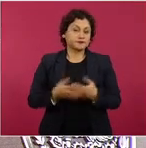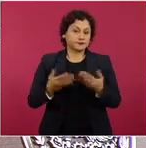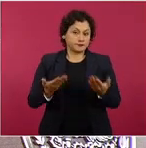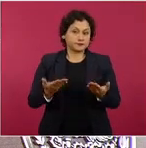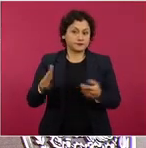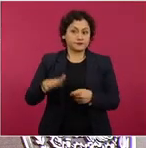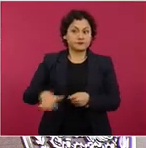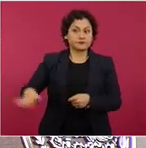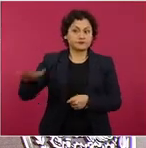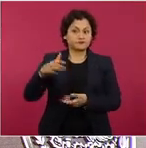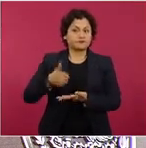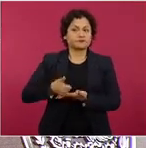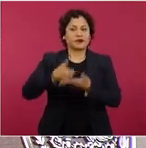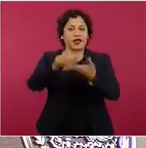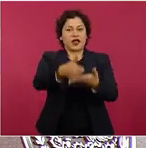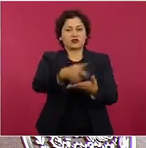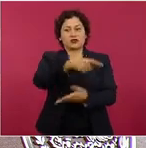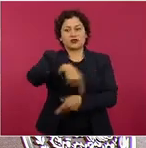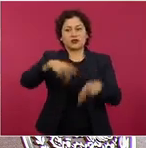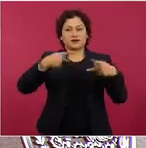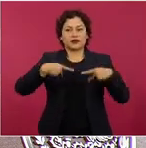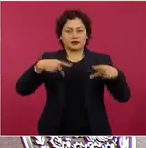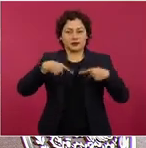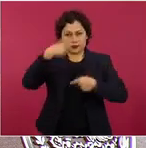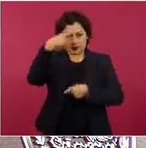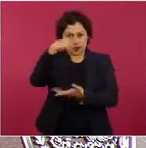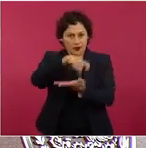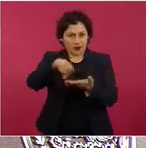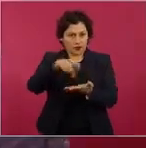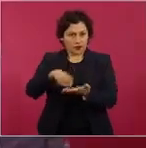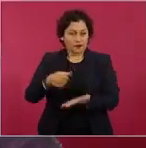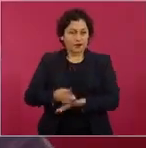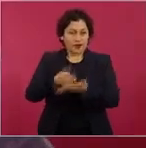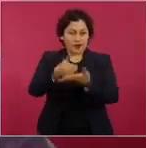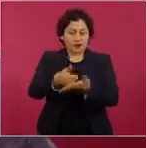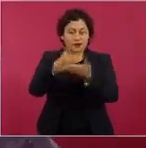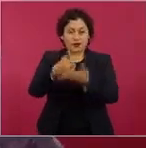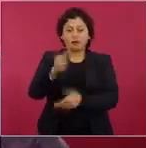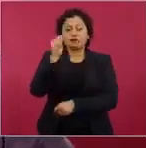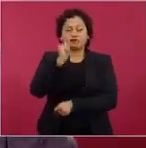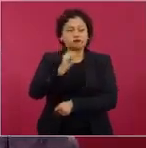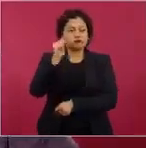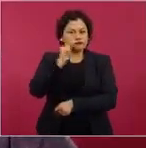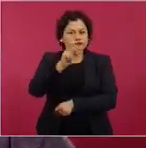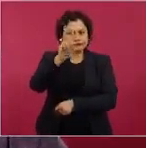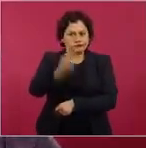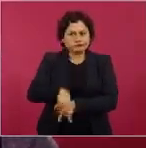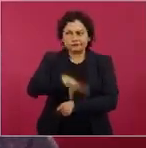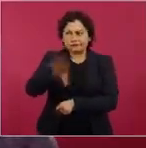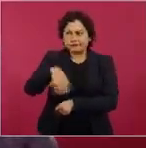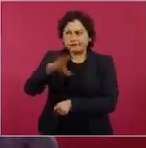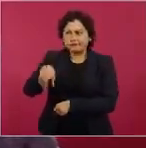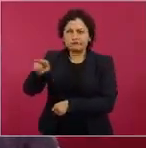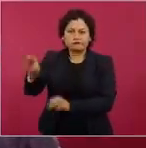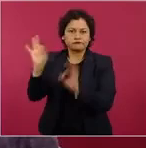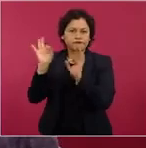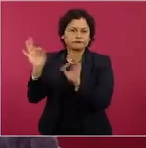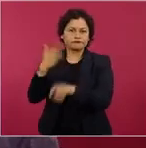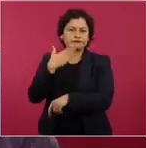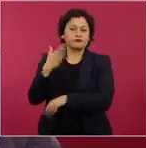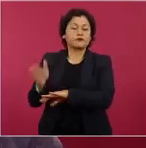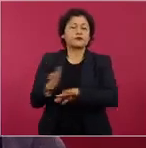en apoyo a los consumidores de esa zona. Buscándoles siempre vamos a encontrar buenos proveedores.